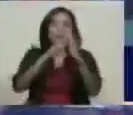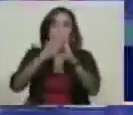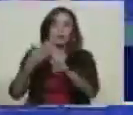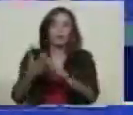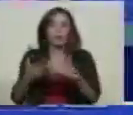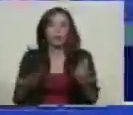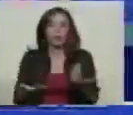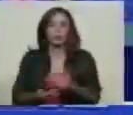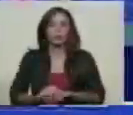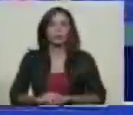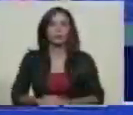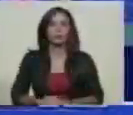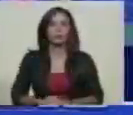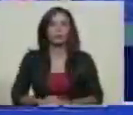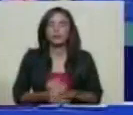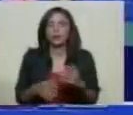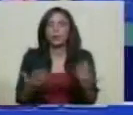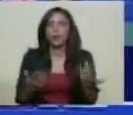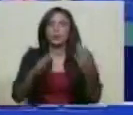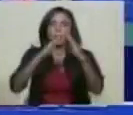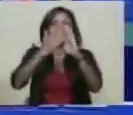¿Ah? ¿Cuántas comunidades son?